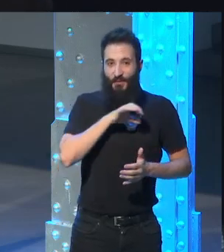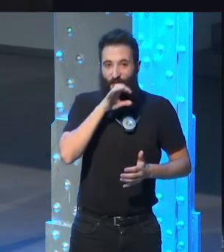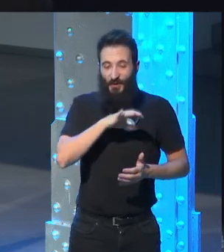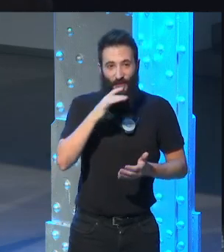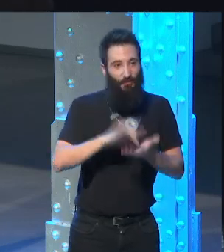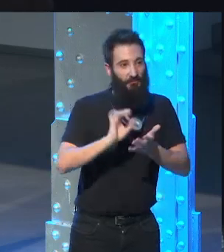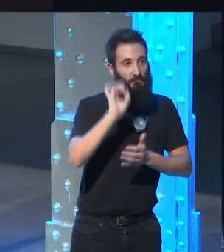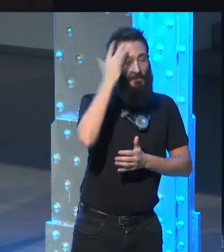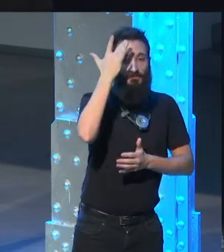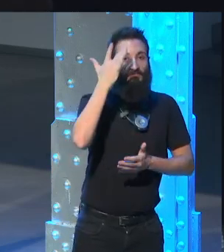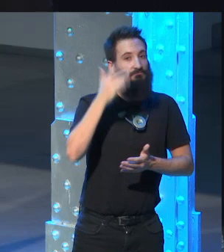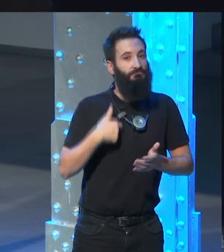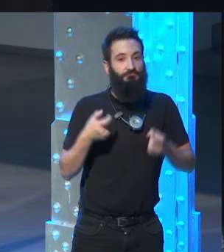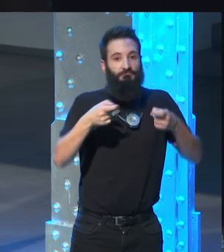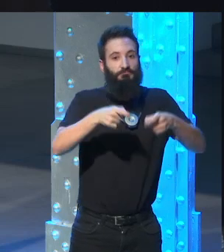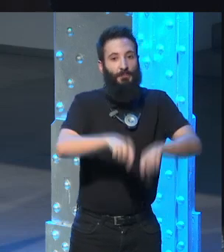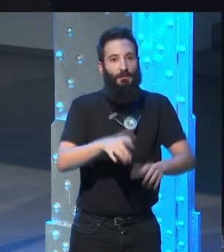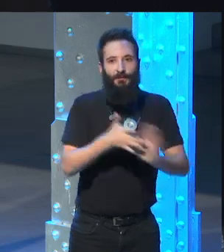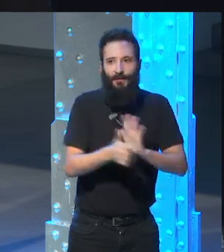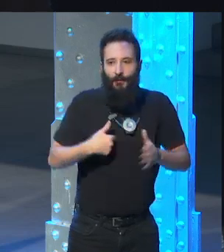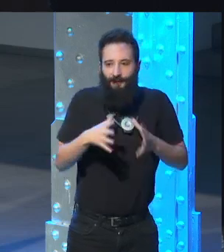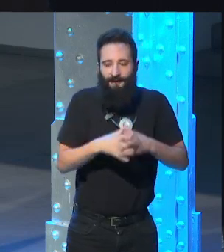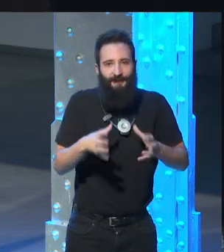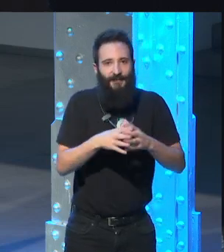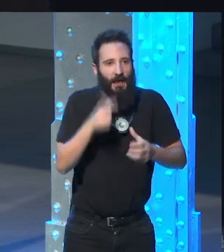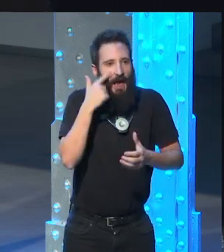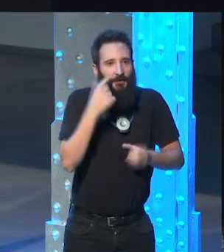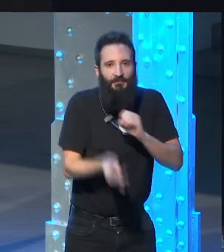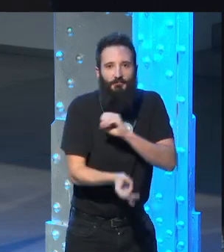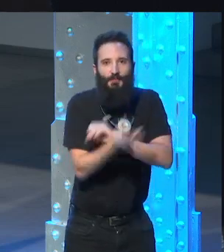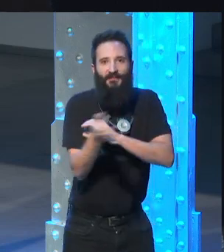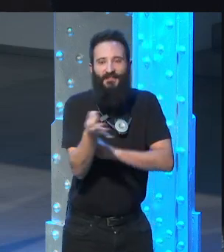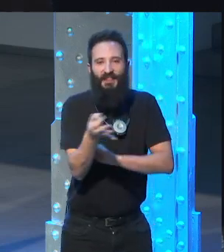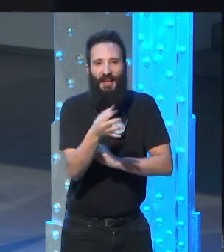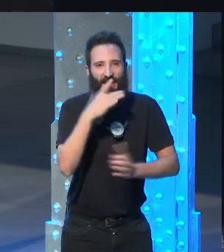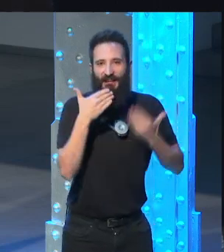la iniciativa y entusiasmada con lo que podía salir de estas colaboraciones.